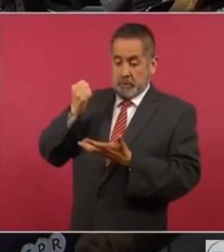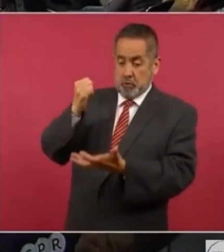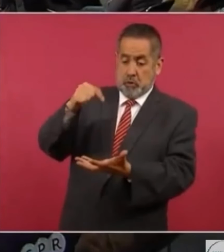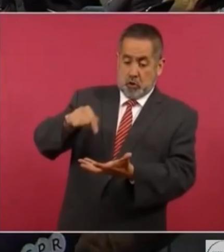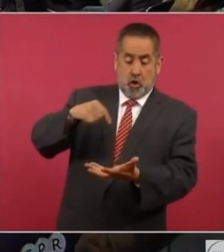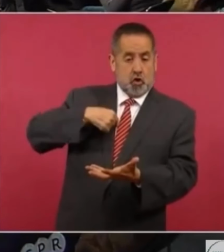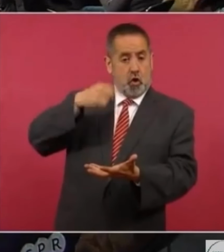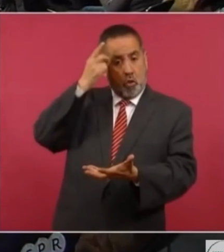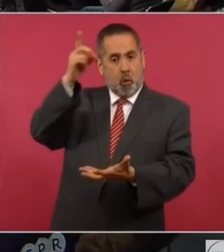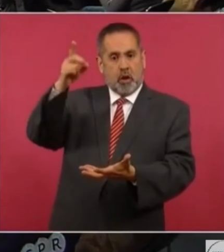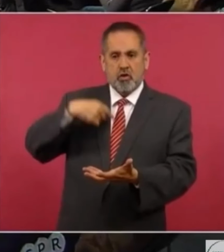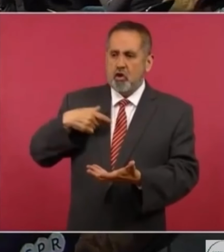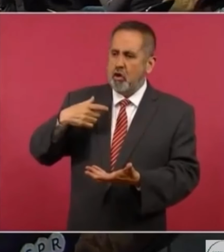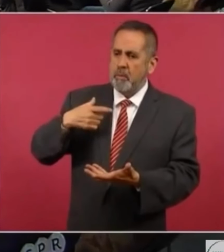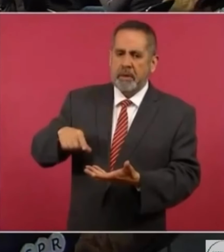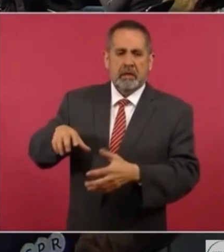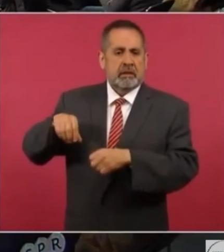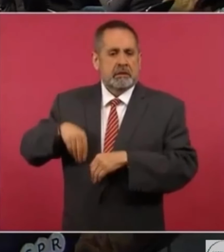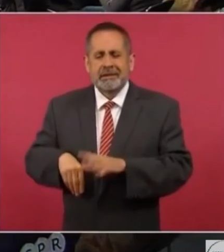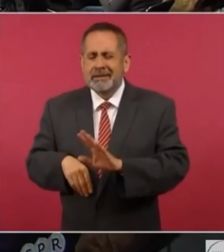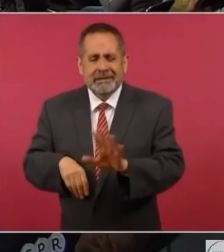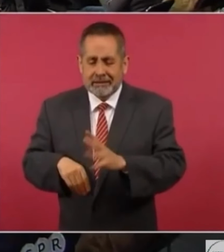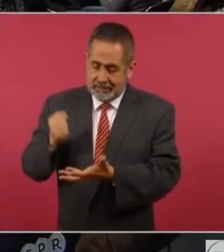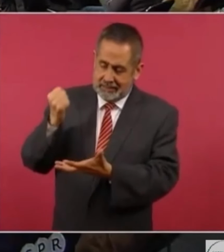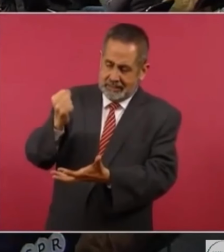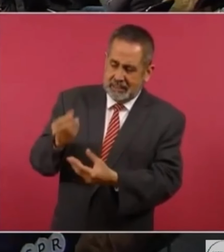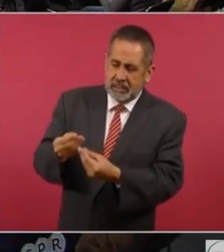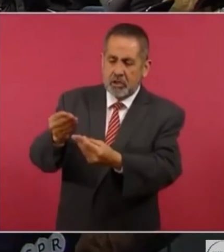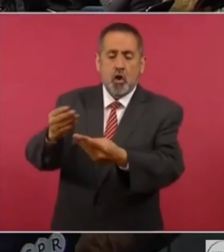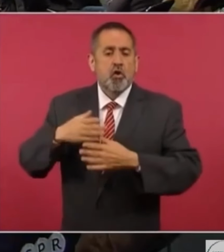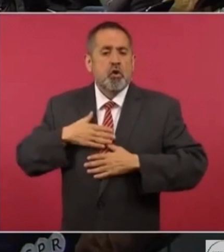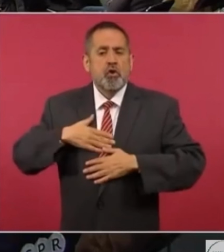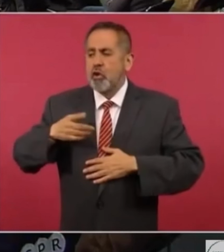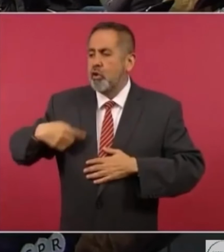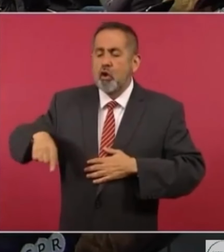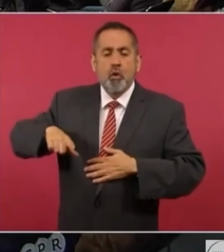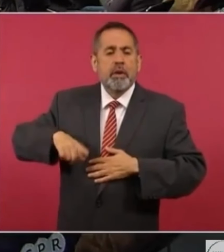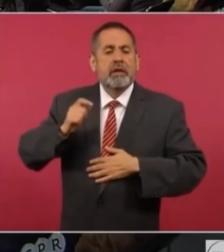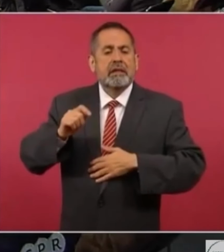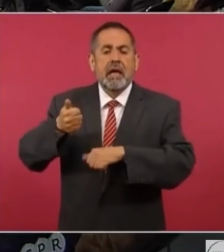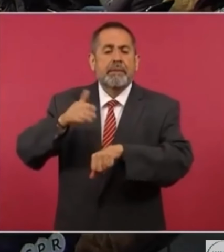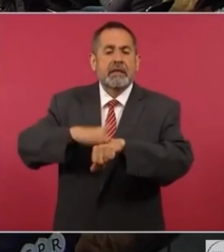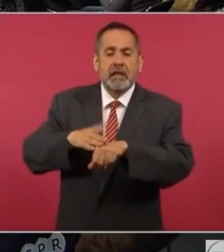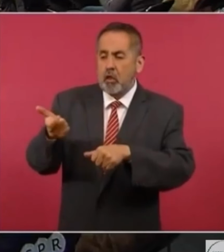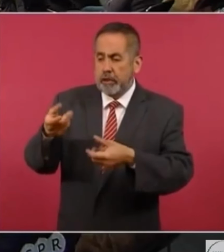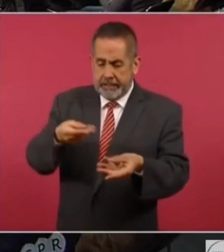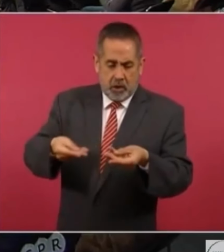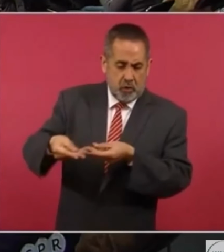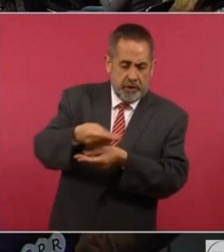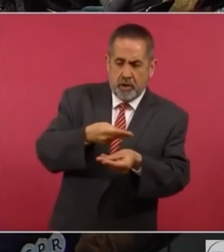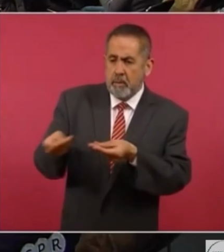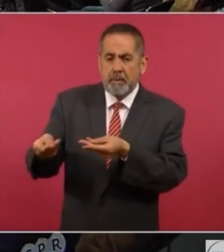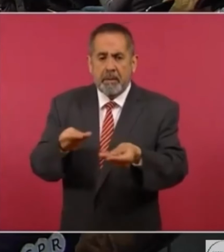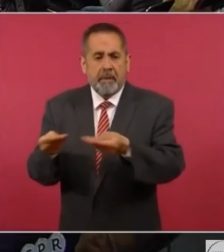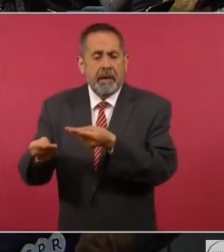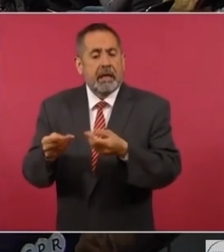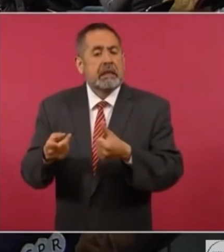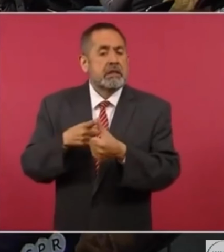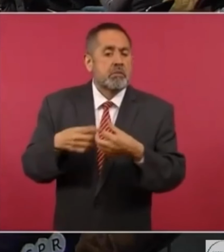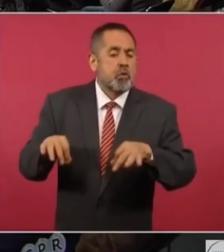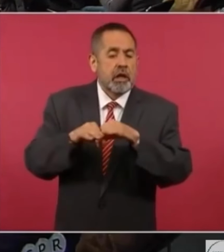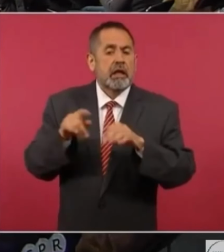que el presupuesto es dinero del pueblo, que solamente somos administradores de los dineros del pueblo, que se entienda que el poder